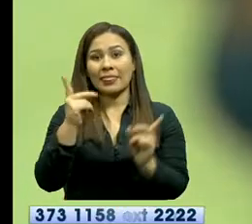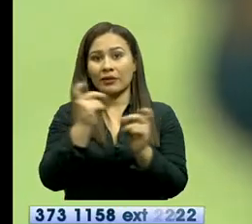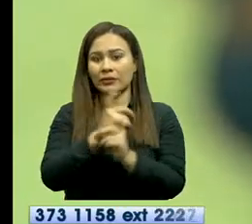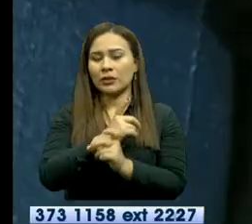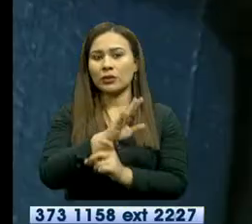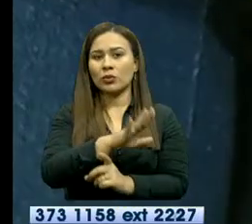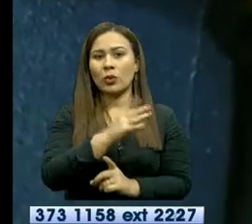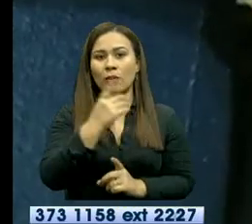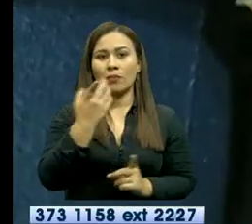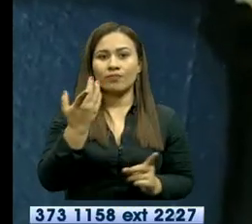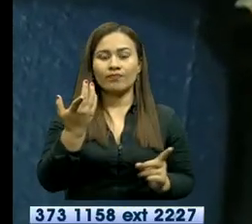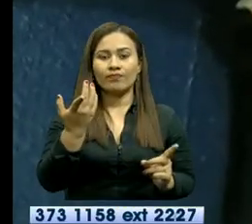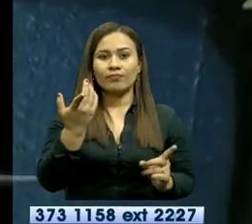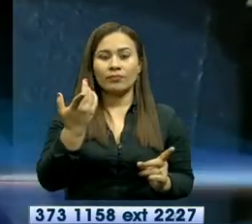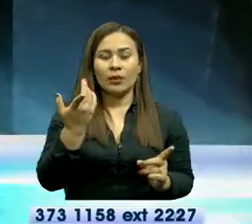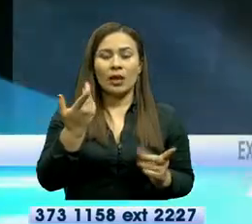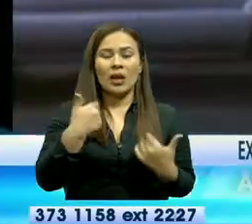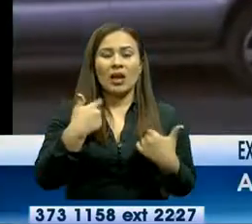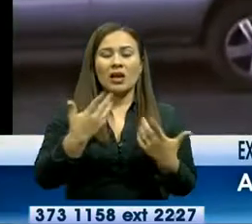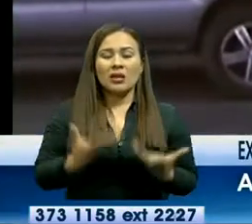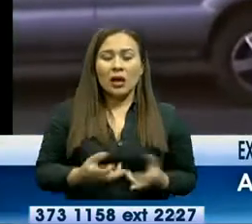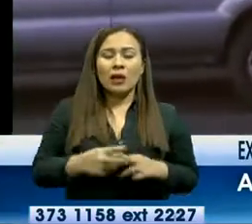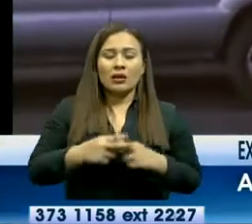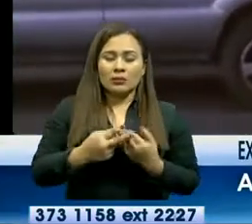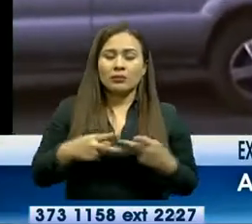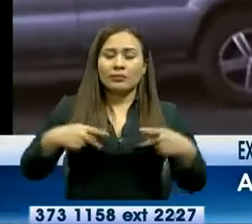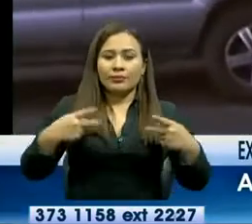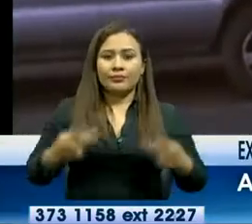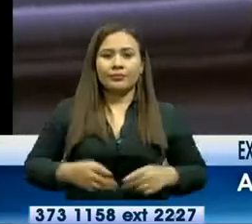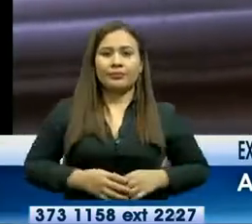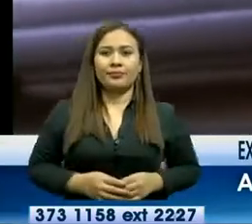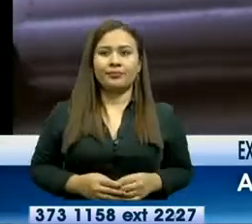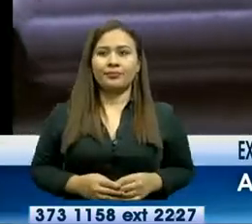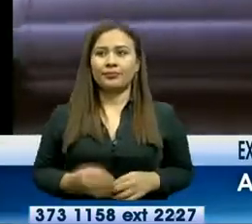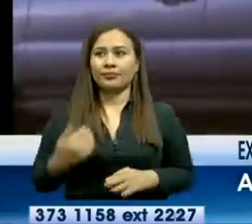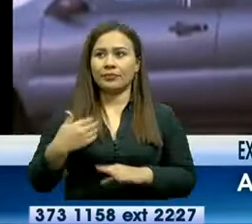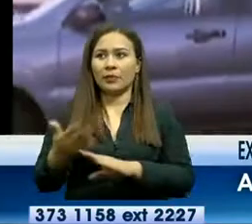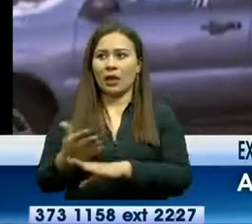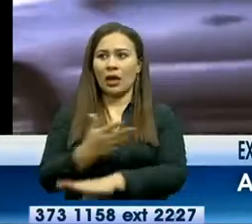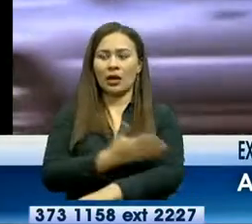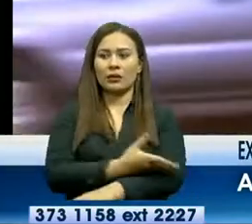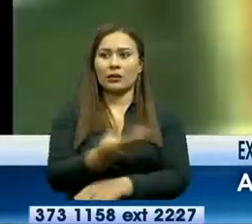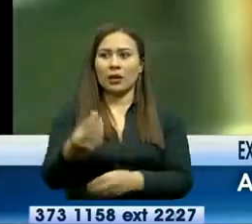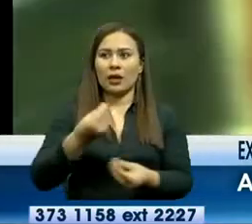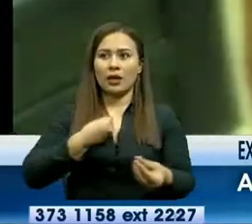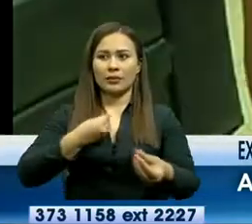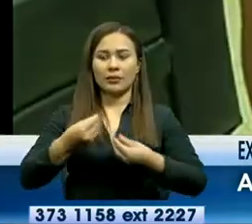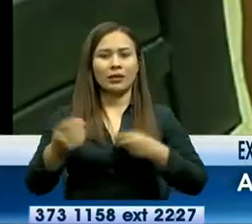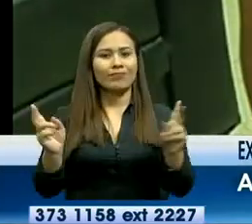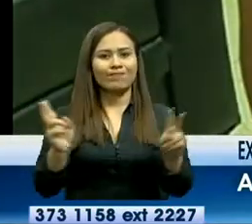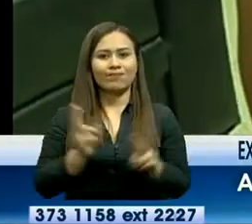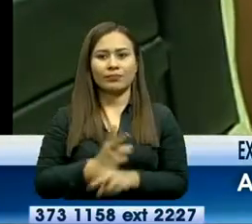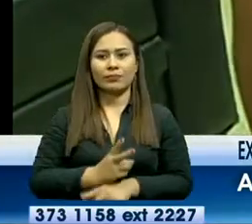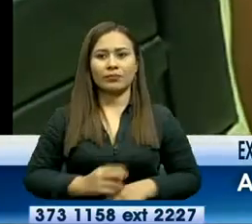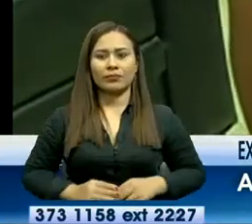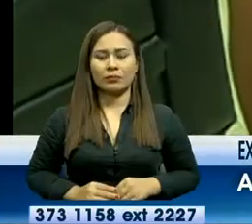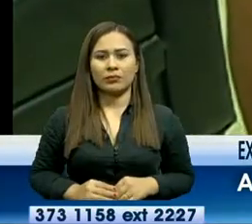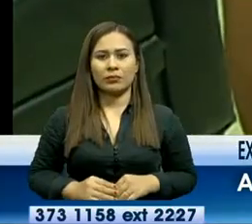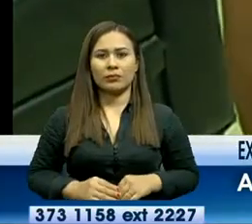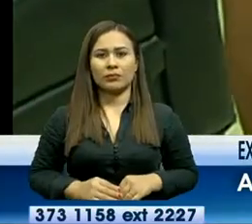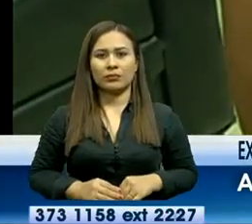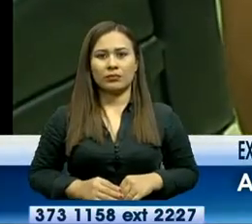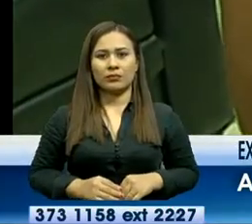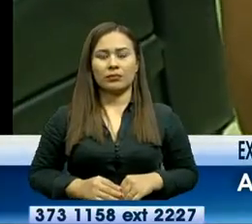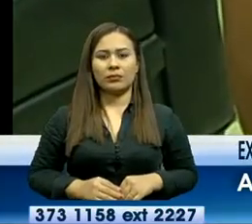dice que intenta volver a empezar de cero, desde los claustros del temor. Está nerviosa,